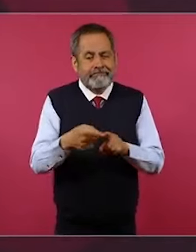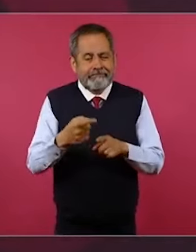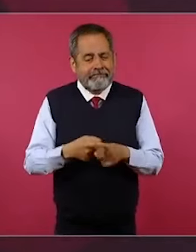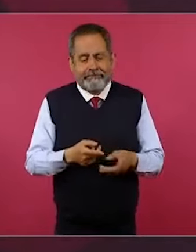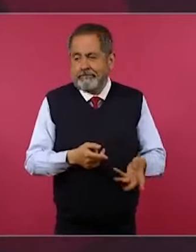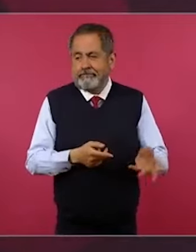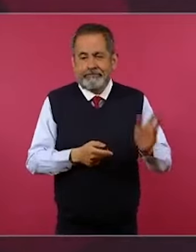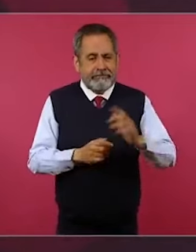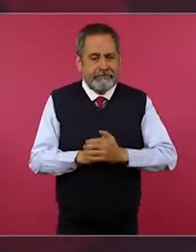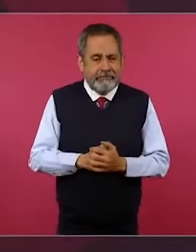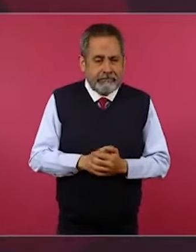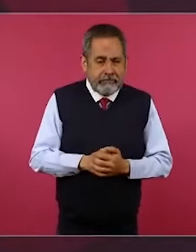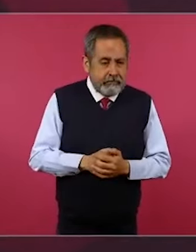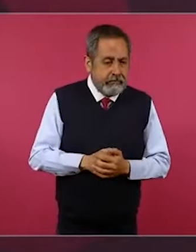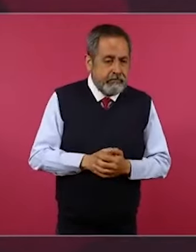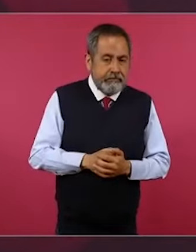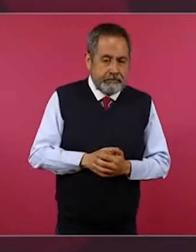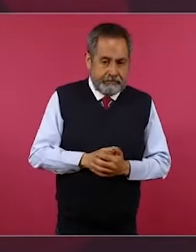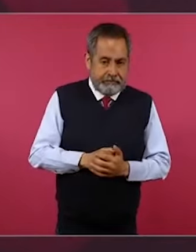ni hay mesas de